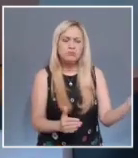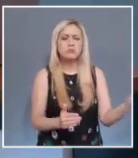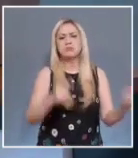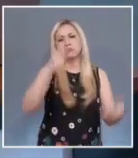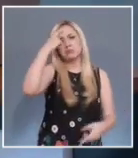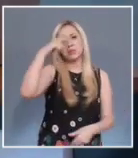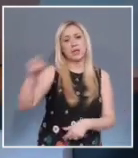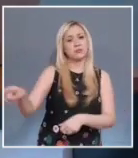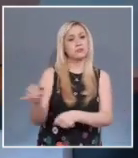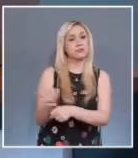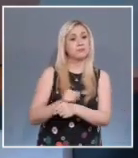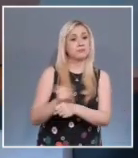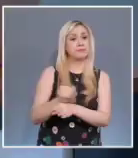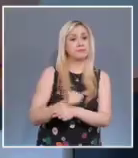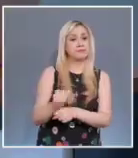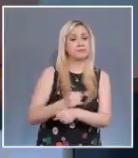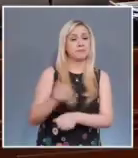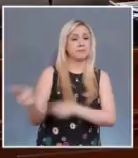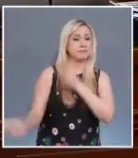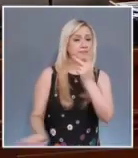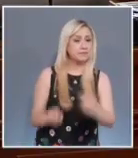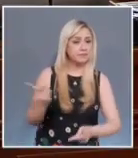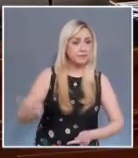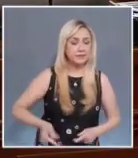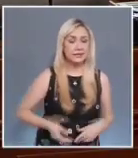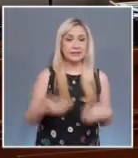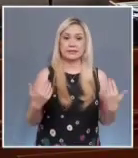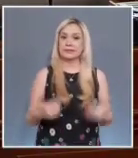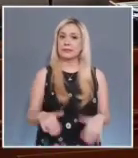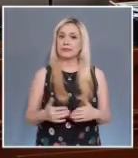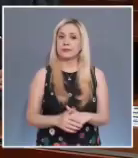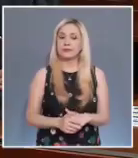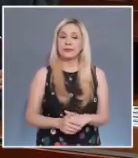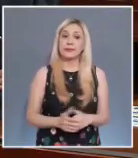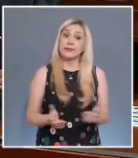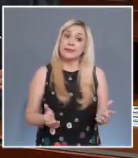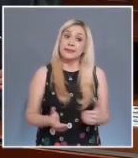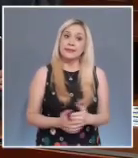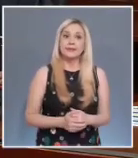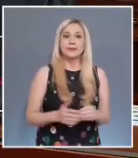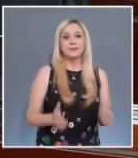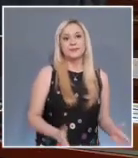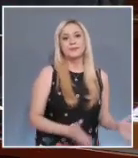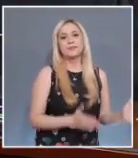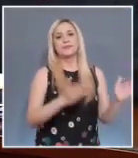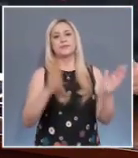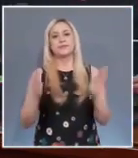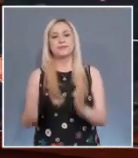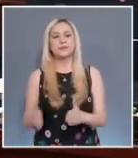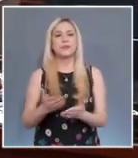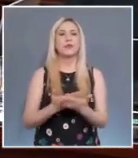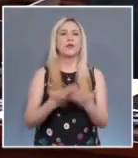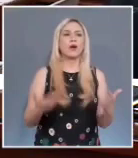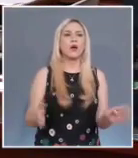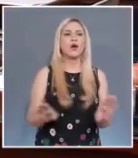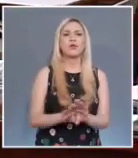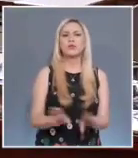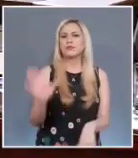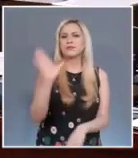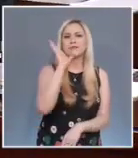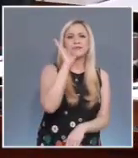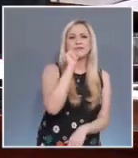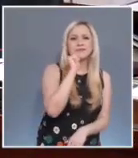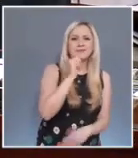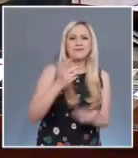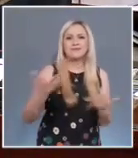el Pleno también estableció como criterio que, pues precisamente la promoción de impedimentos en acciones y controversias